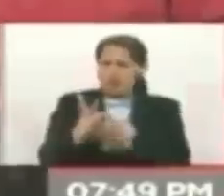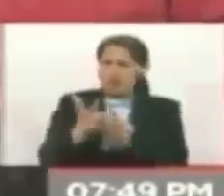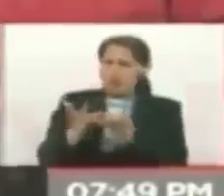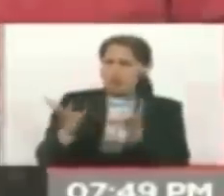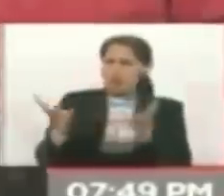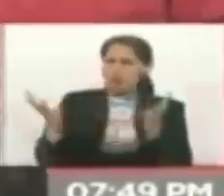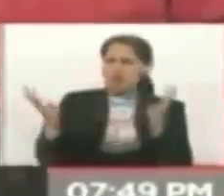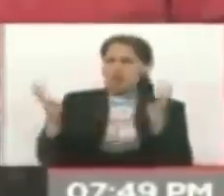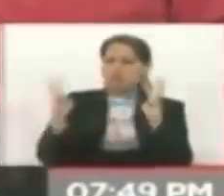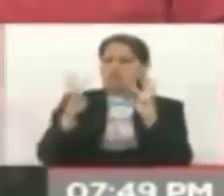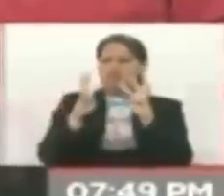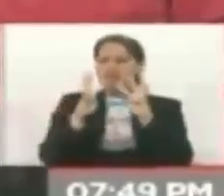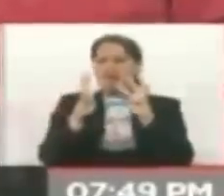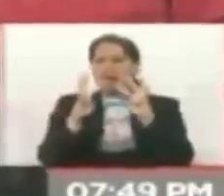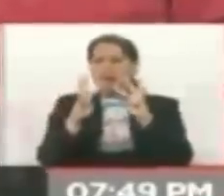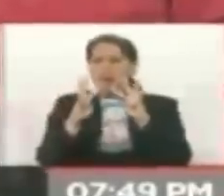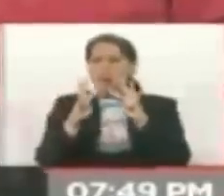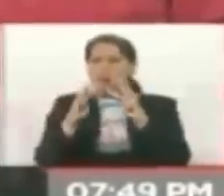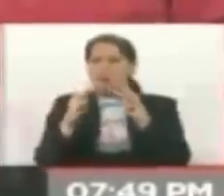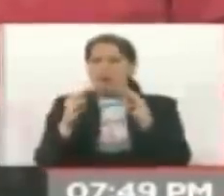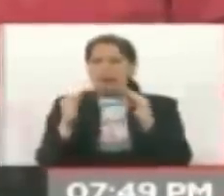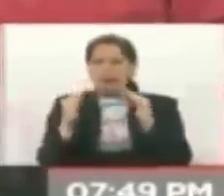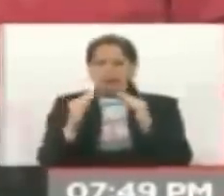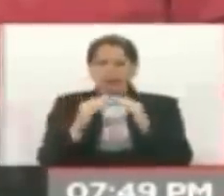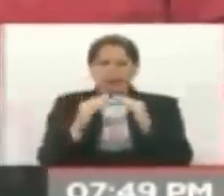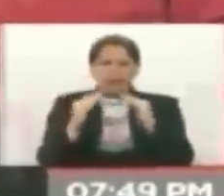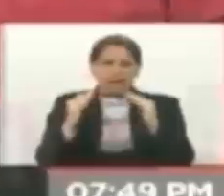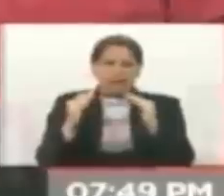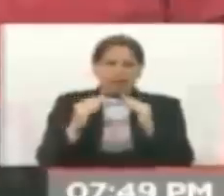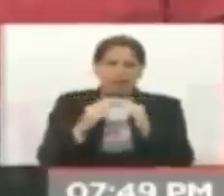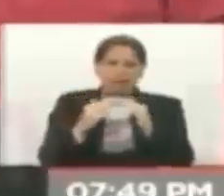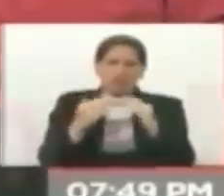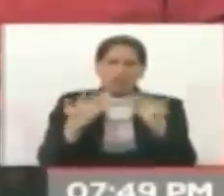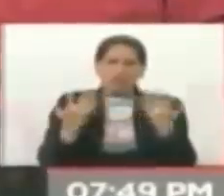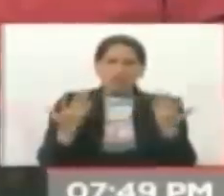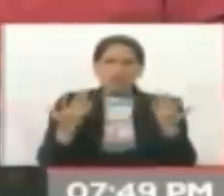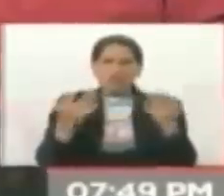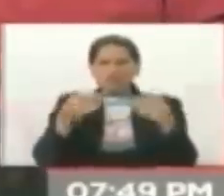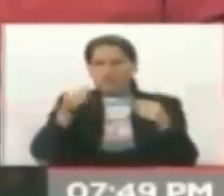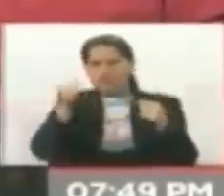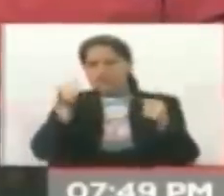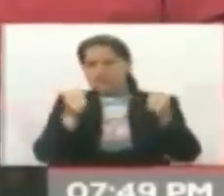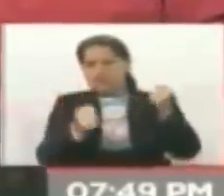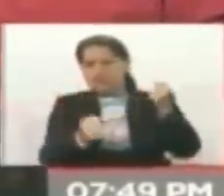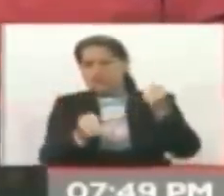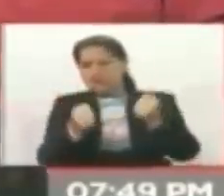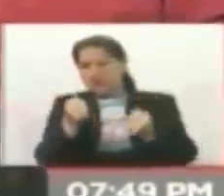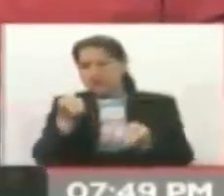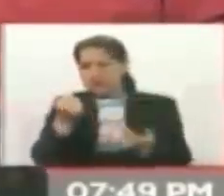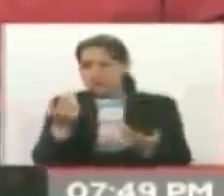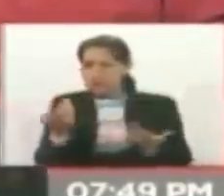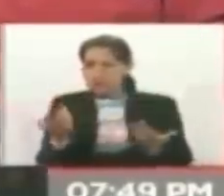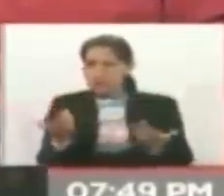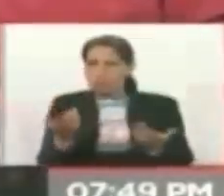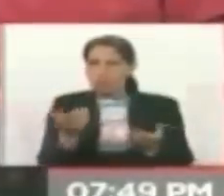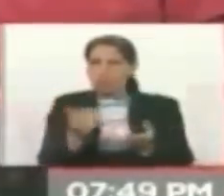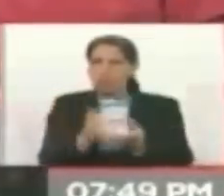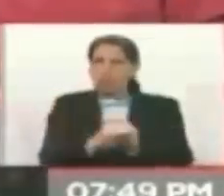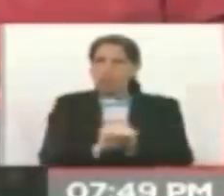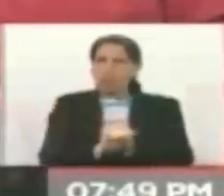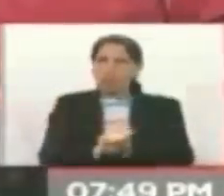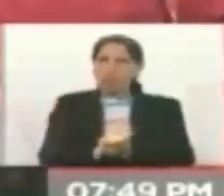Diosdado Cabello Rondón, vocero de la dictadura de Nicolás Maduro también, aprovechó la ocasión para cuestionar al periodista